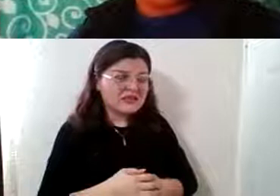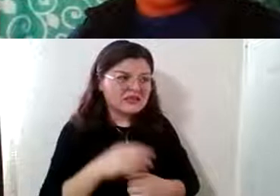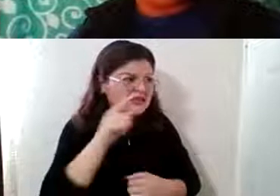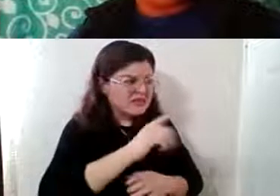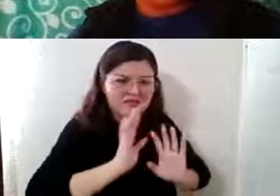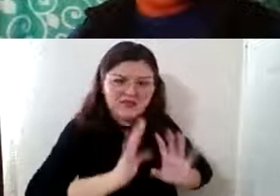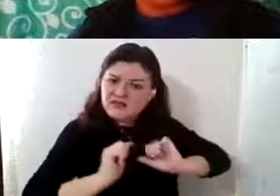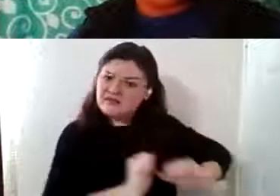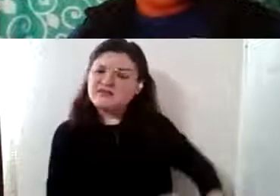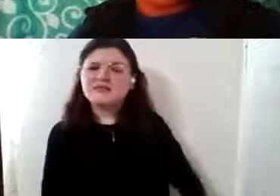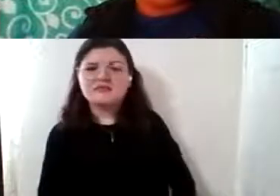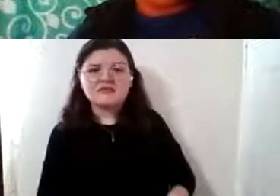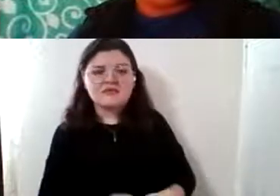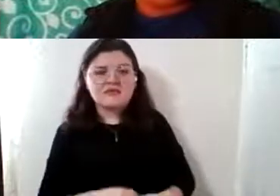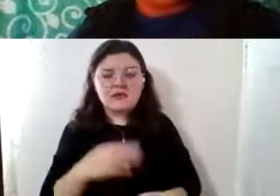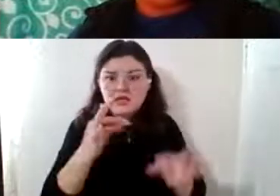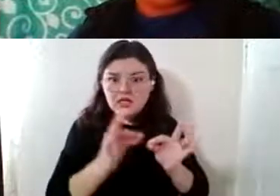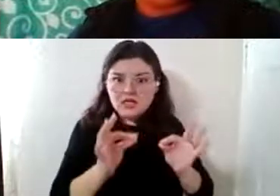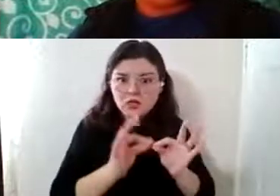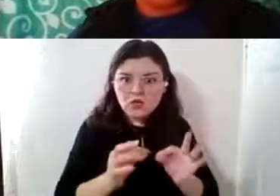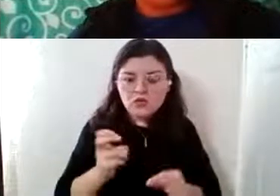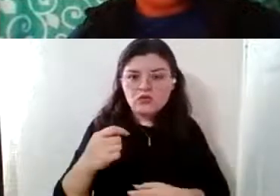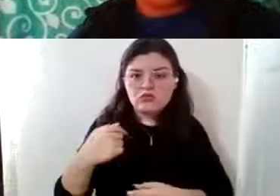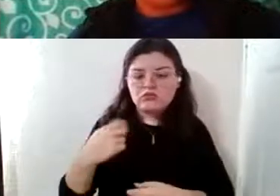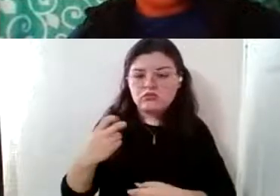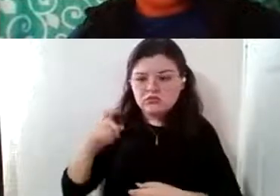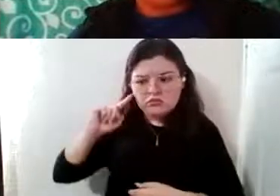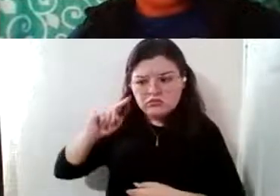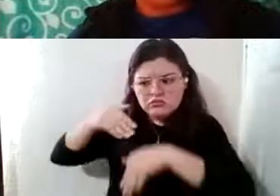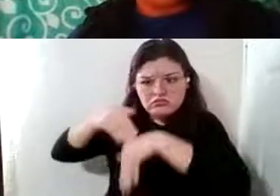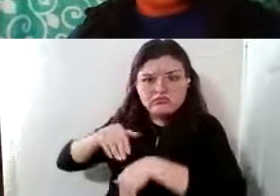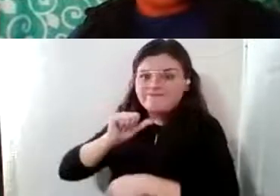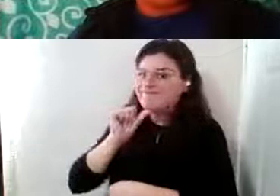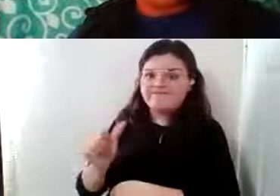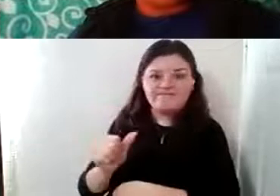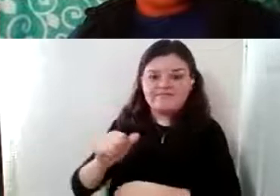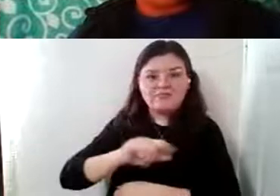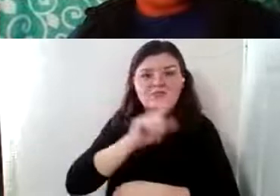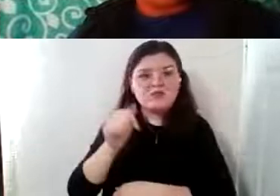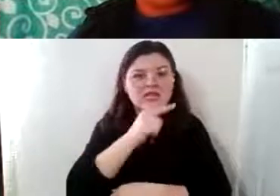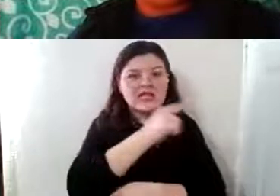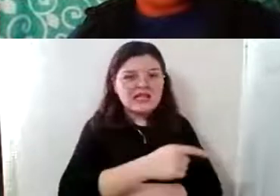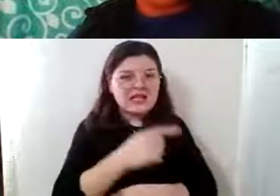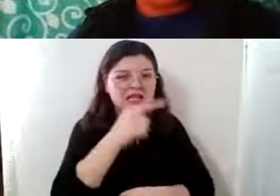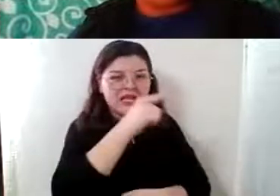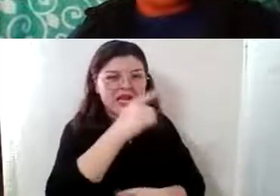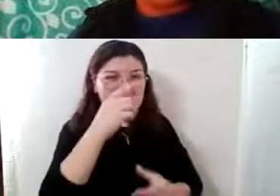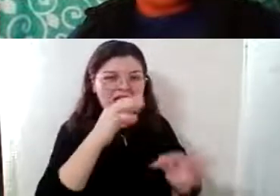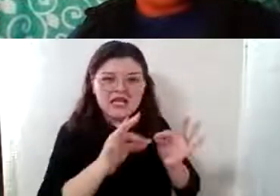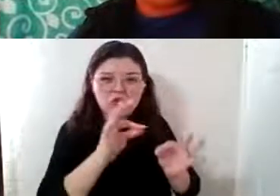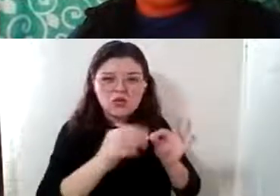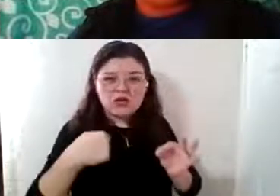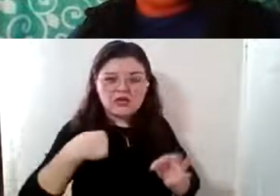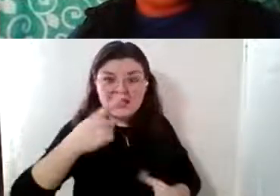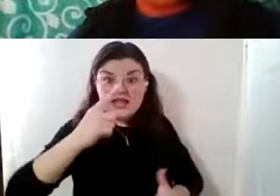paz! El tío Anselmo no le hace caso. Y Estela nota cómo desde dentro le sale un grito